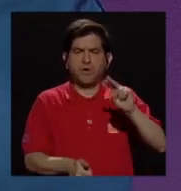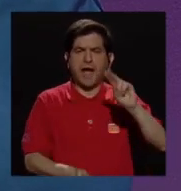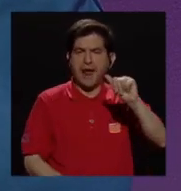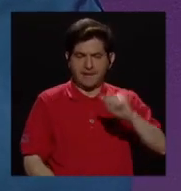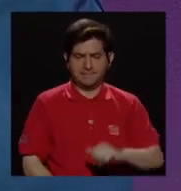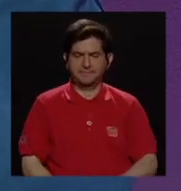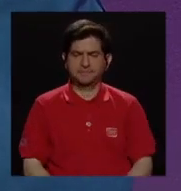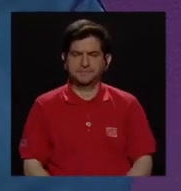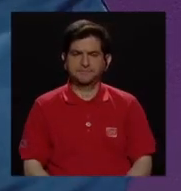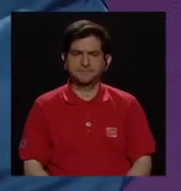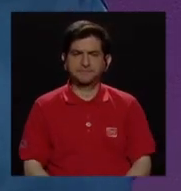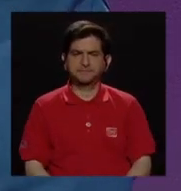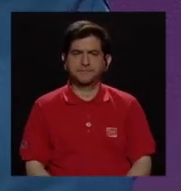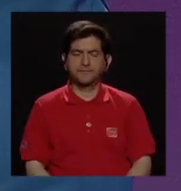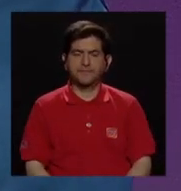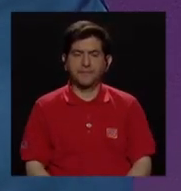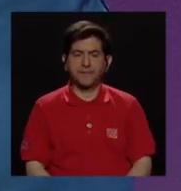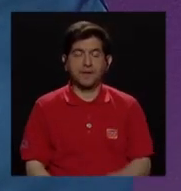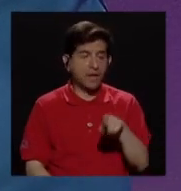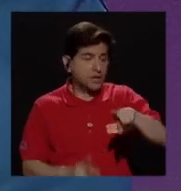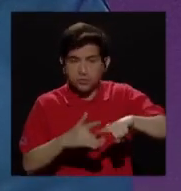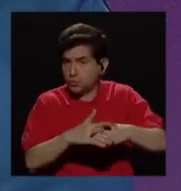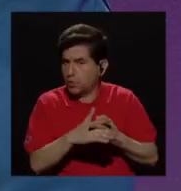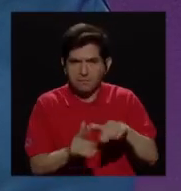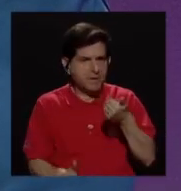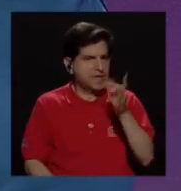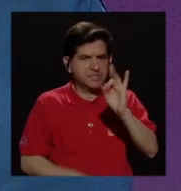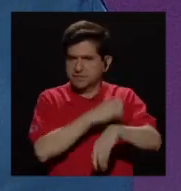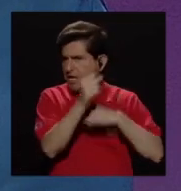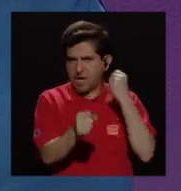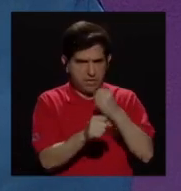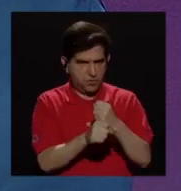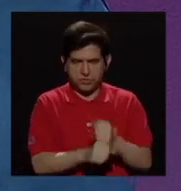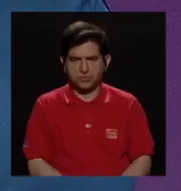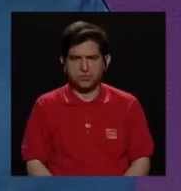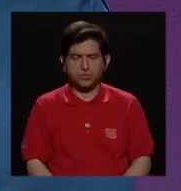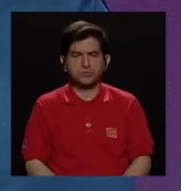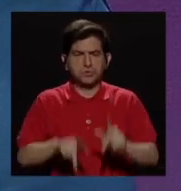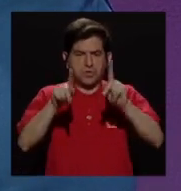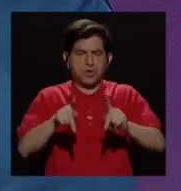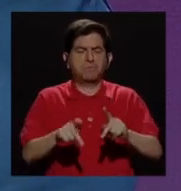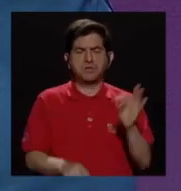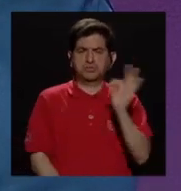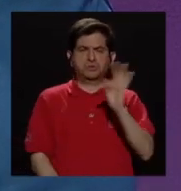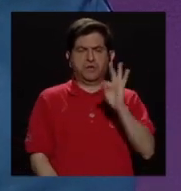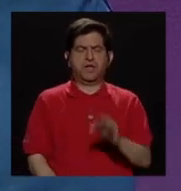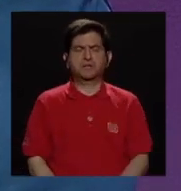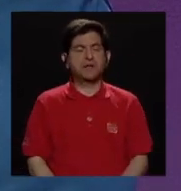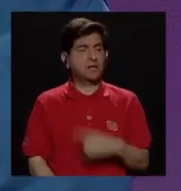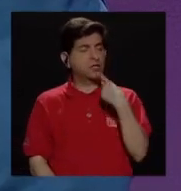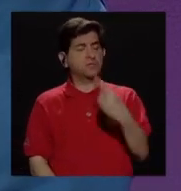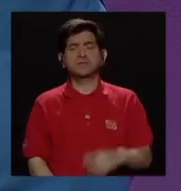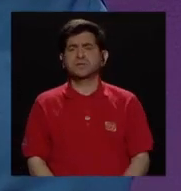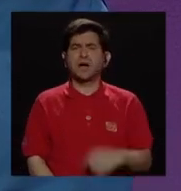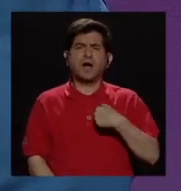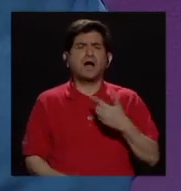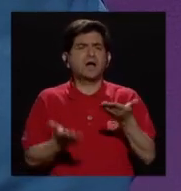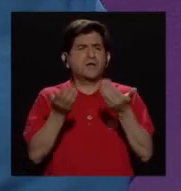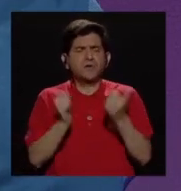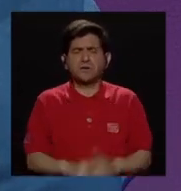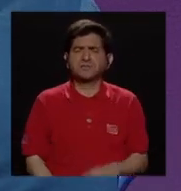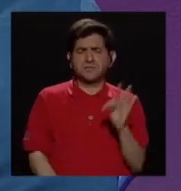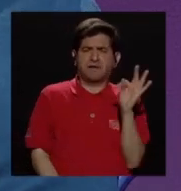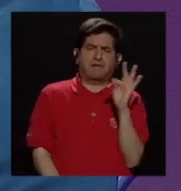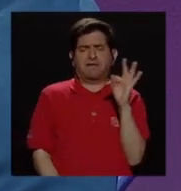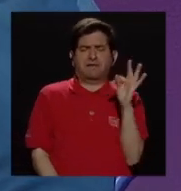que precisamente esto no es algo que empieza a los 18 años y que a los 18 años una persona trans amanece diciendo ay, qué ganas de ser travesti